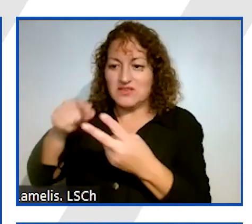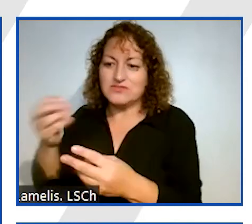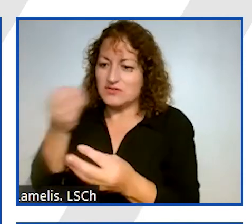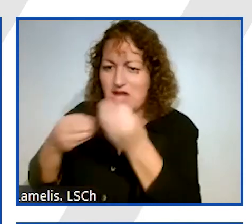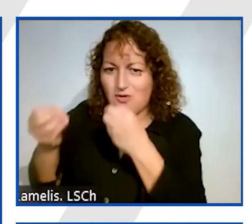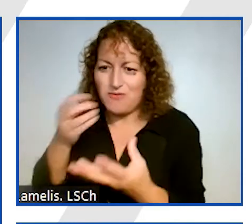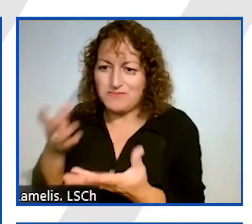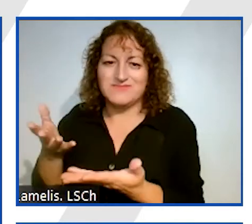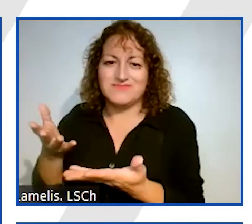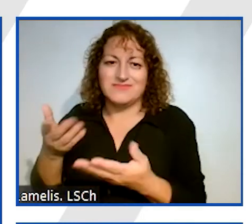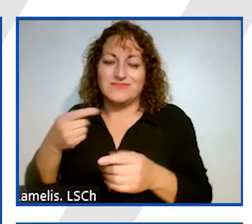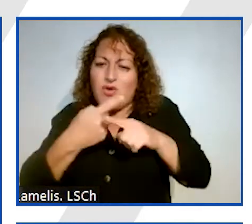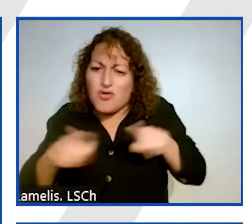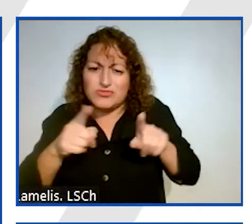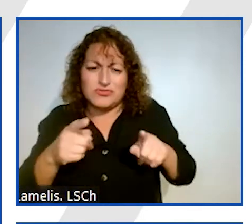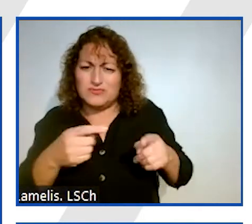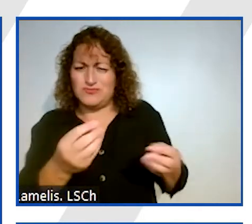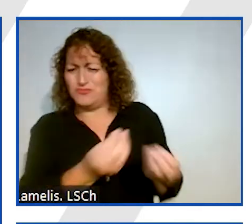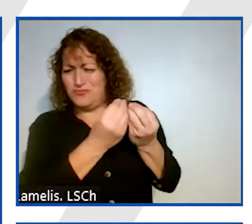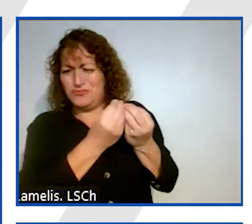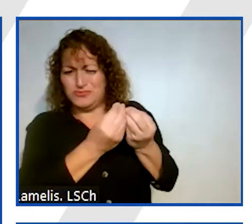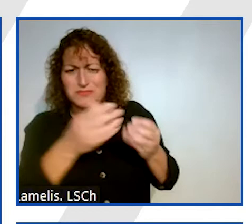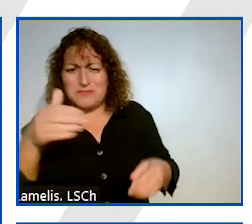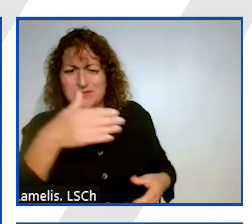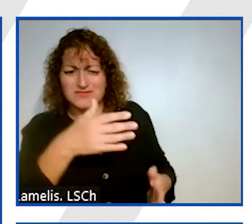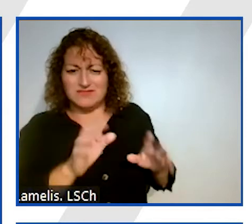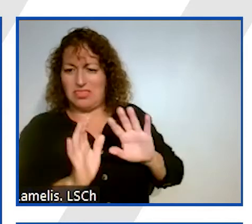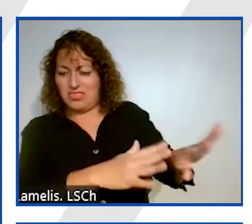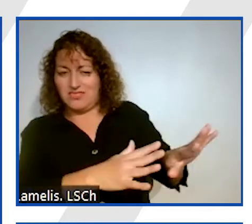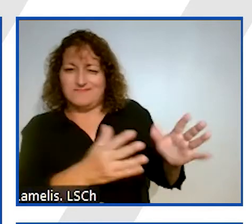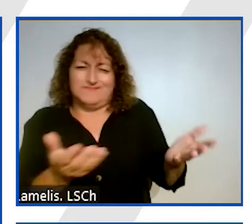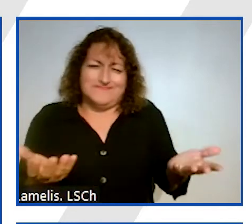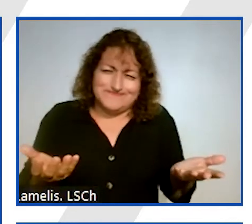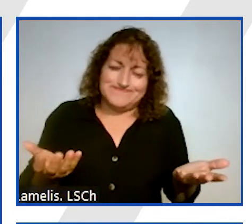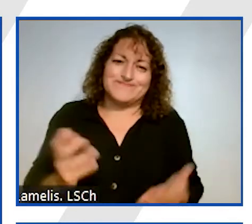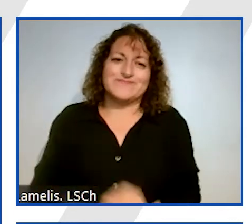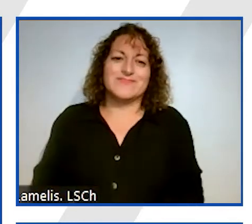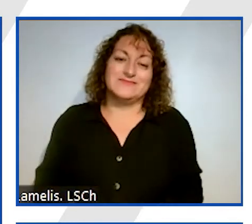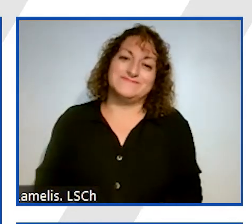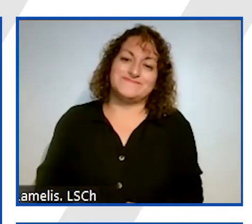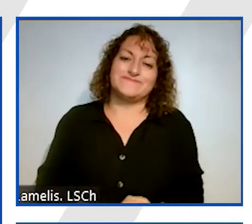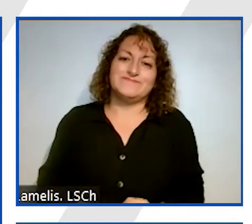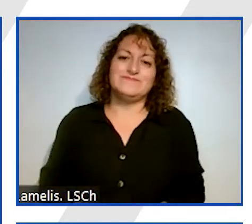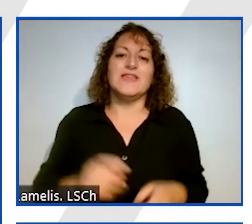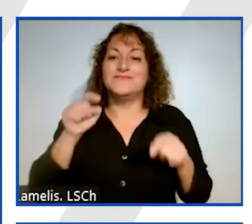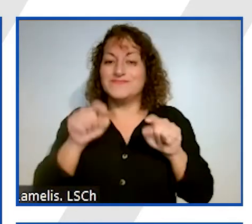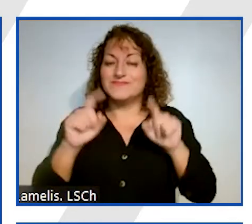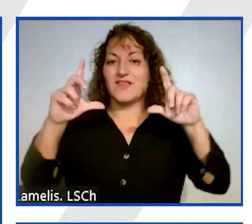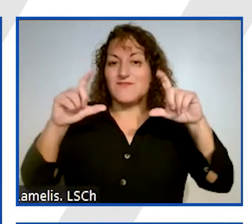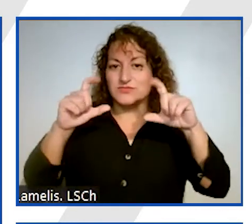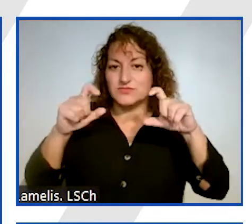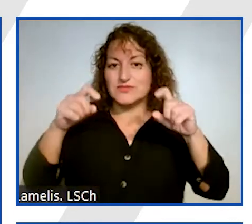culinaria que tenemos en la calera. Pero bueno, haciendo ese paréntesis, esta foto de aquí